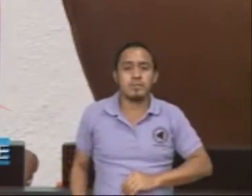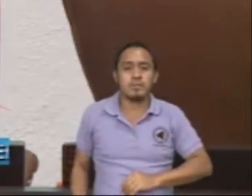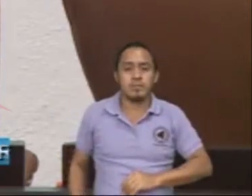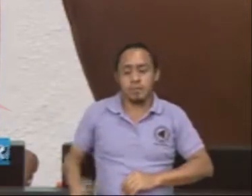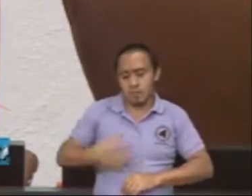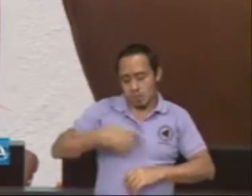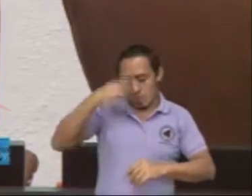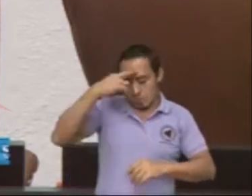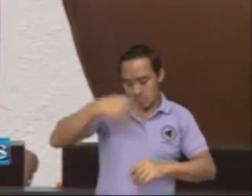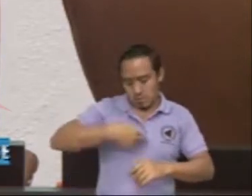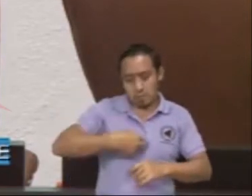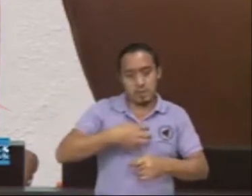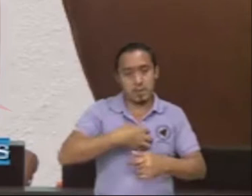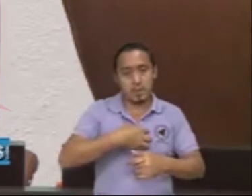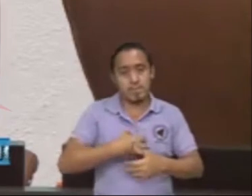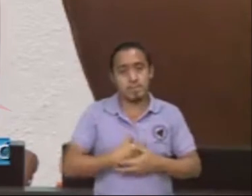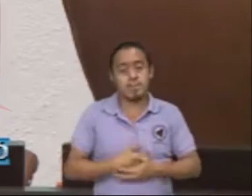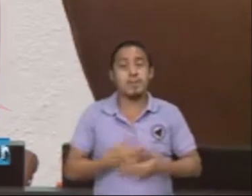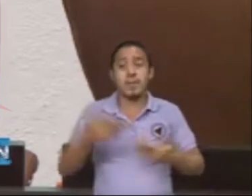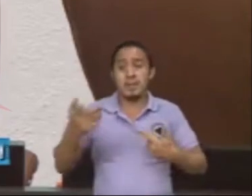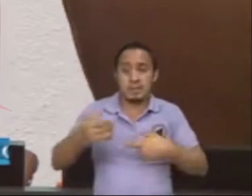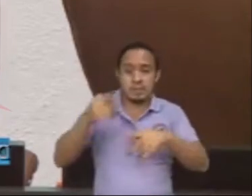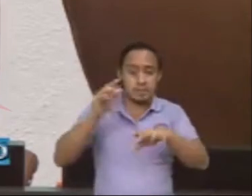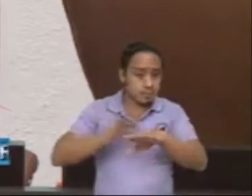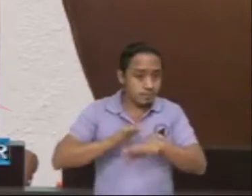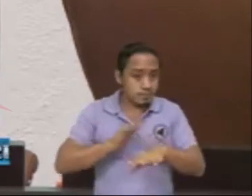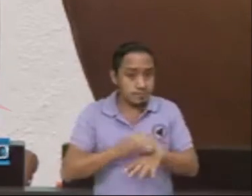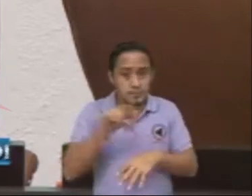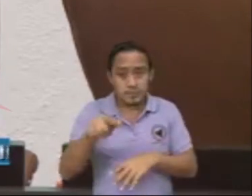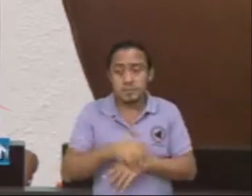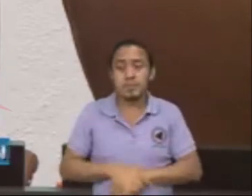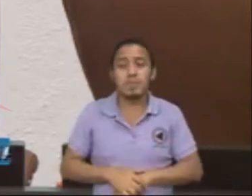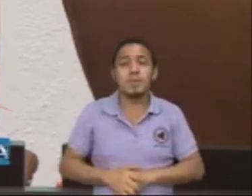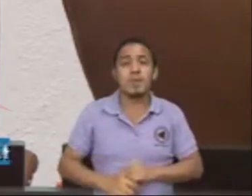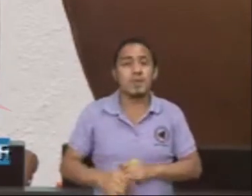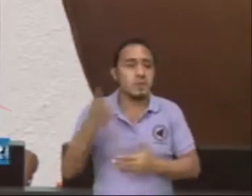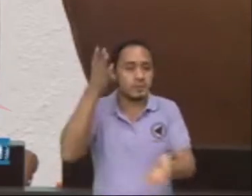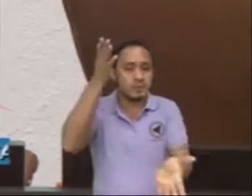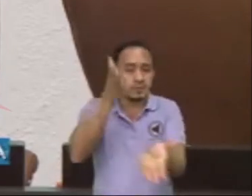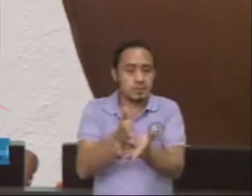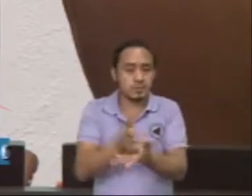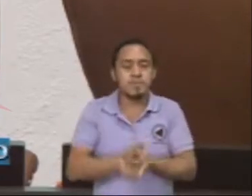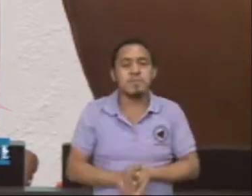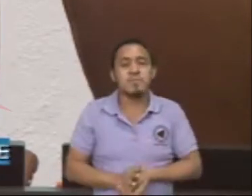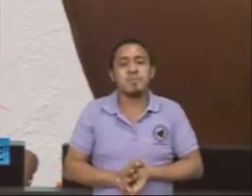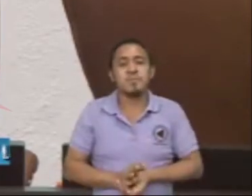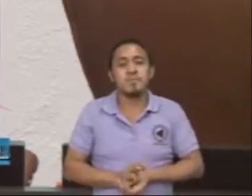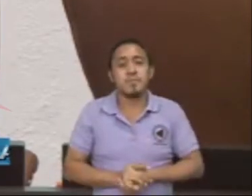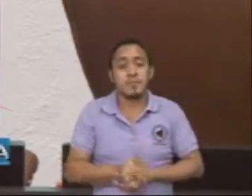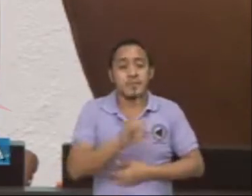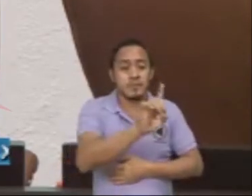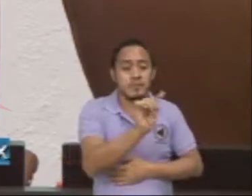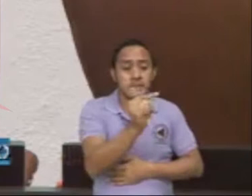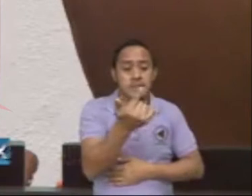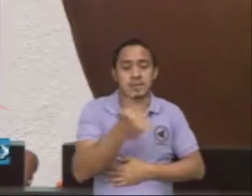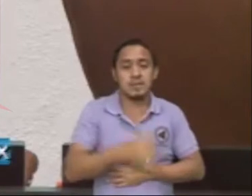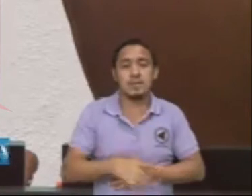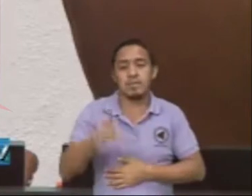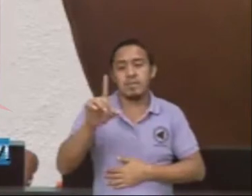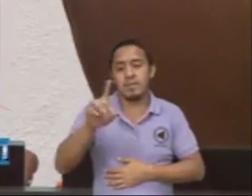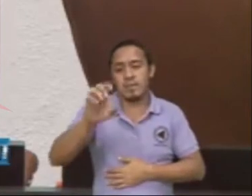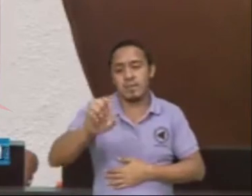de responsabilidad para reclamaciones relativas a la carga se establece de 17